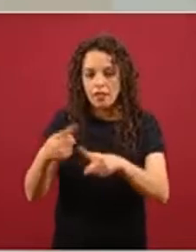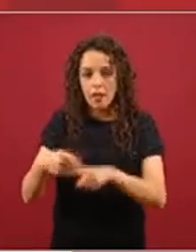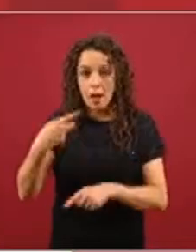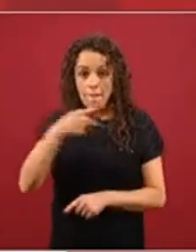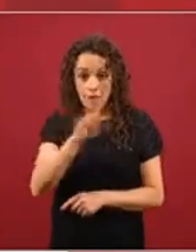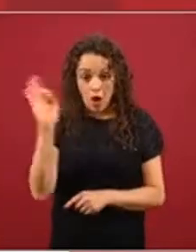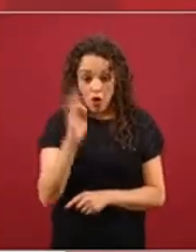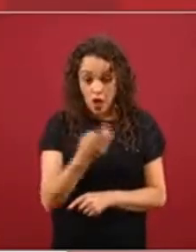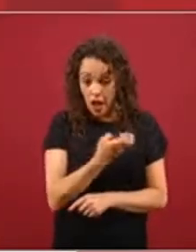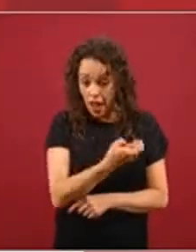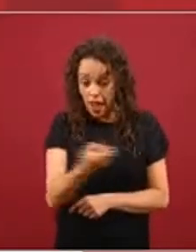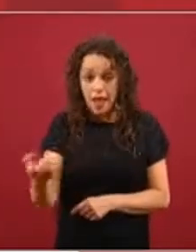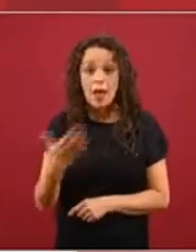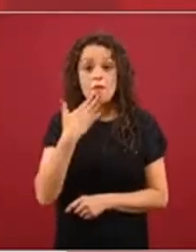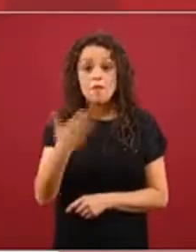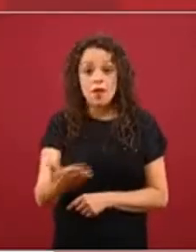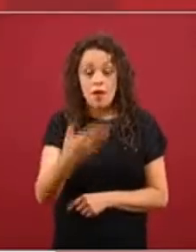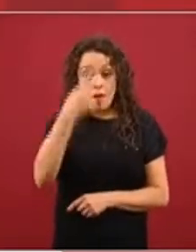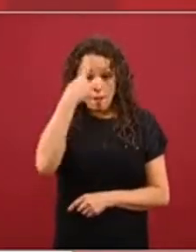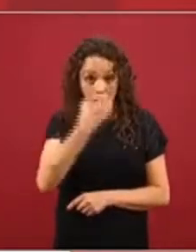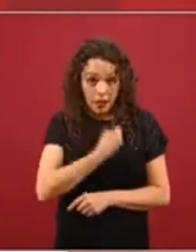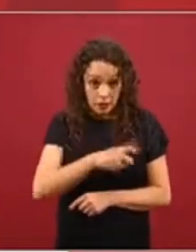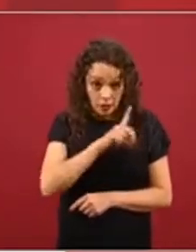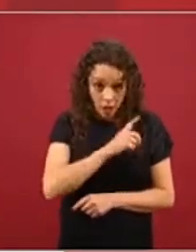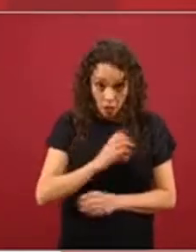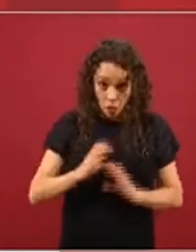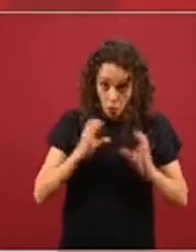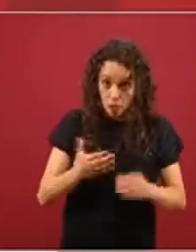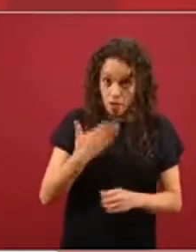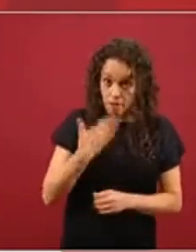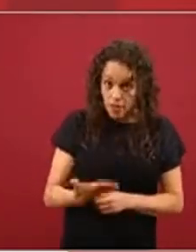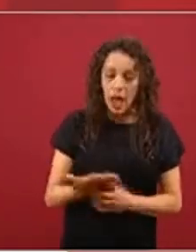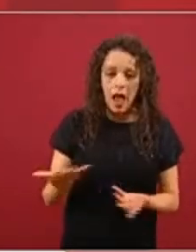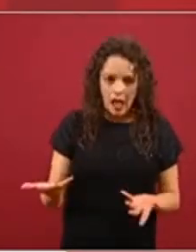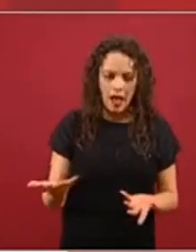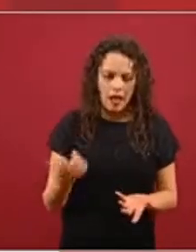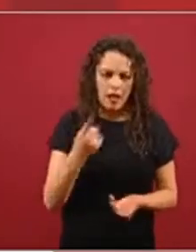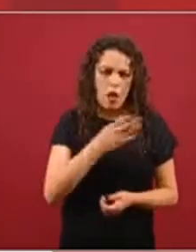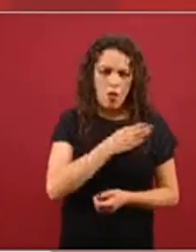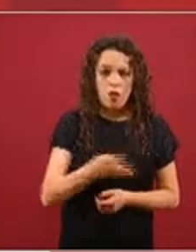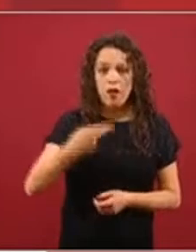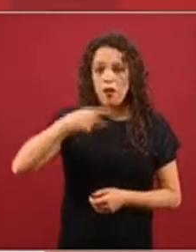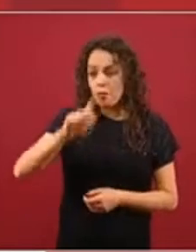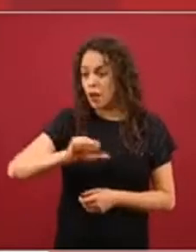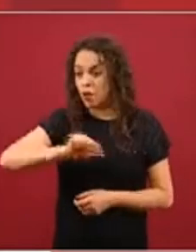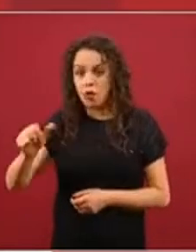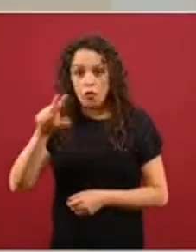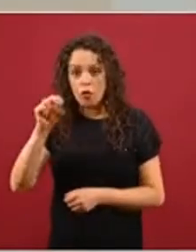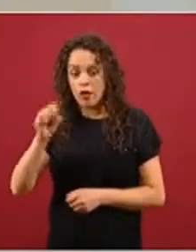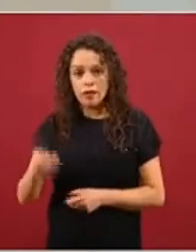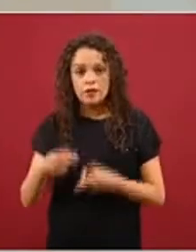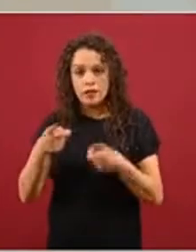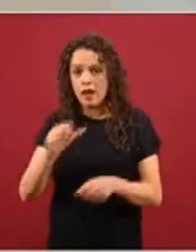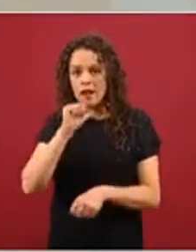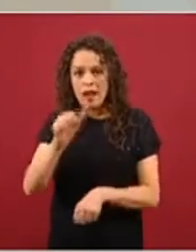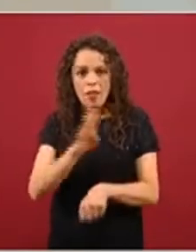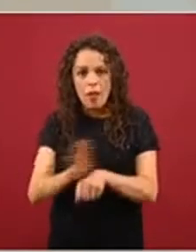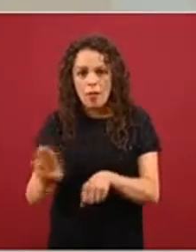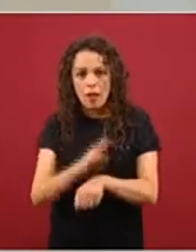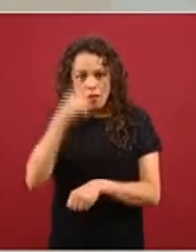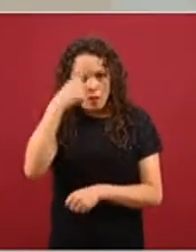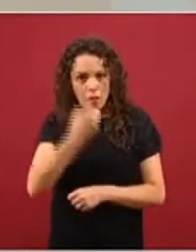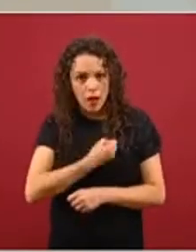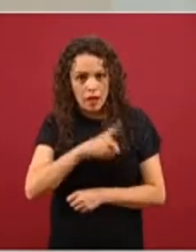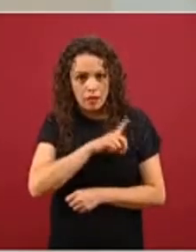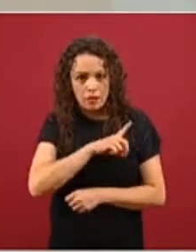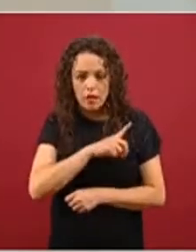salud, pues qué bien, y la generosidad de las donaciones, qué bien. Pero si son productos que no son benéficos para la salud, pues qué mal